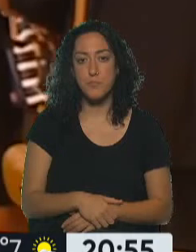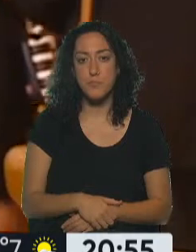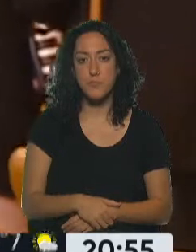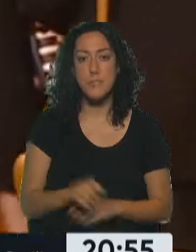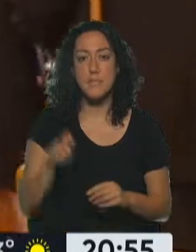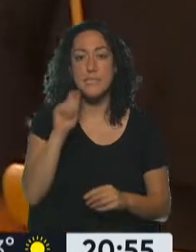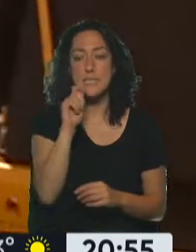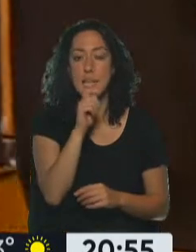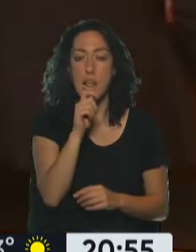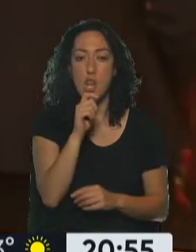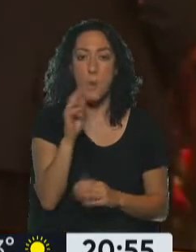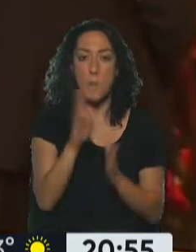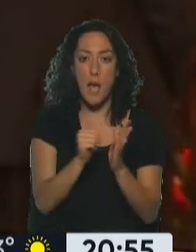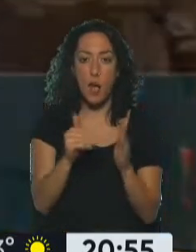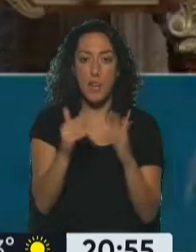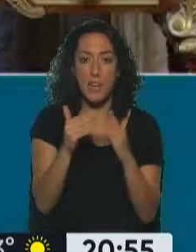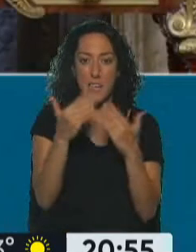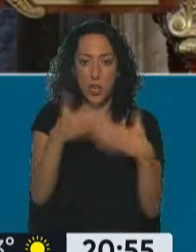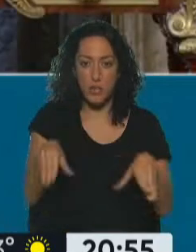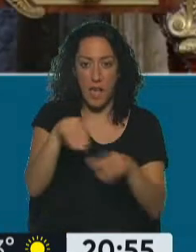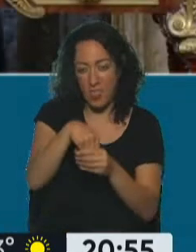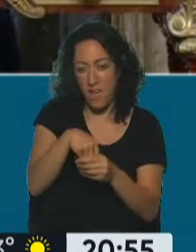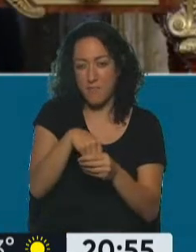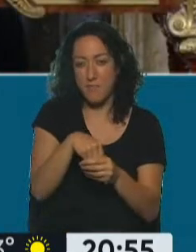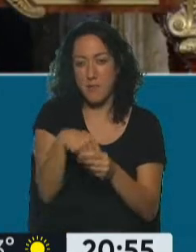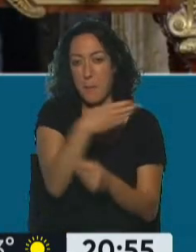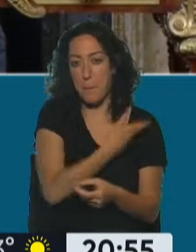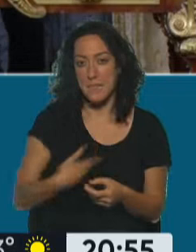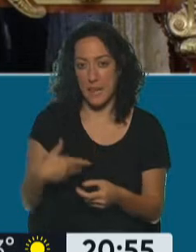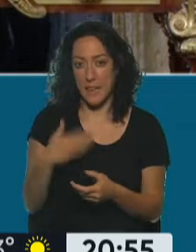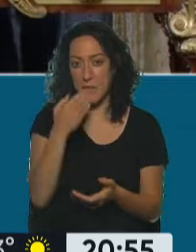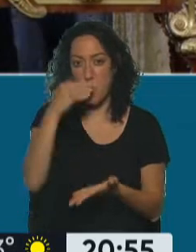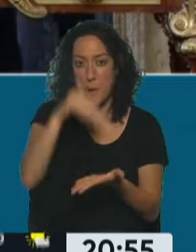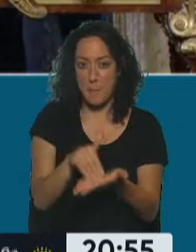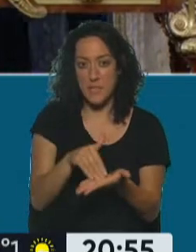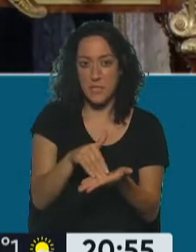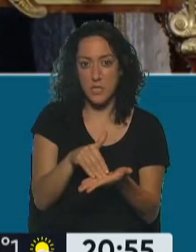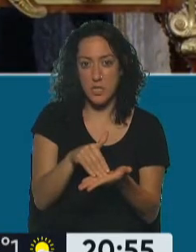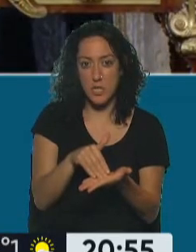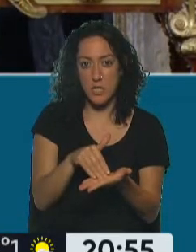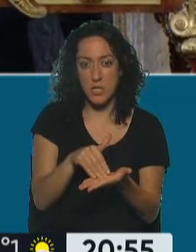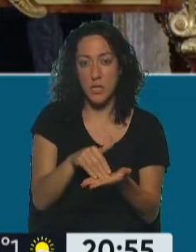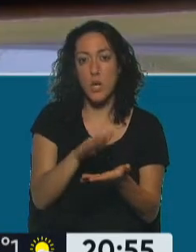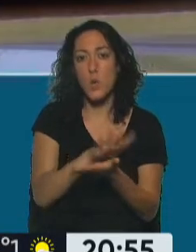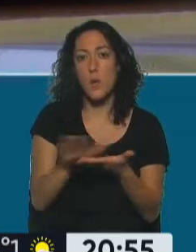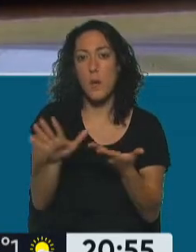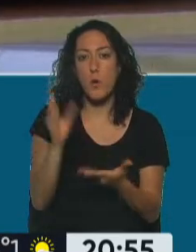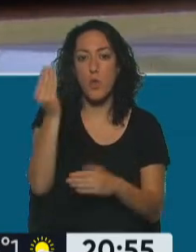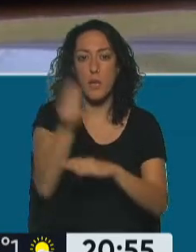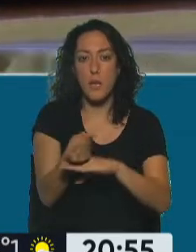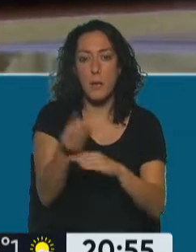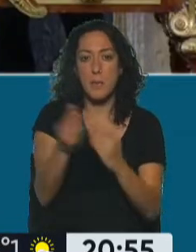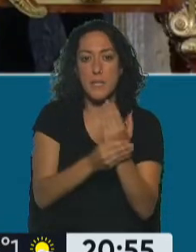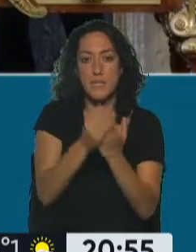en el Salón Blanco de Casa Rosada, el presidente de la Nación le acaba de tomar juramento al nuevo ministro